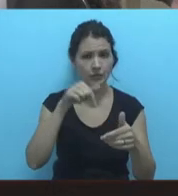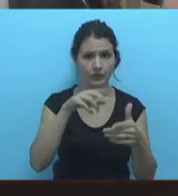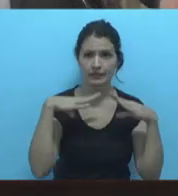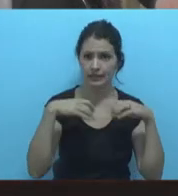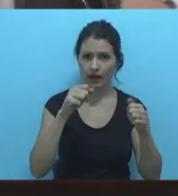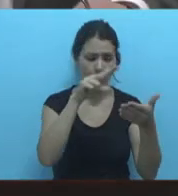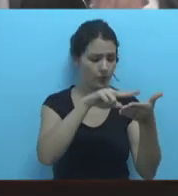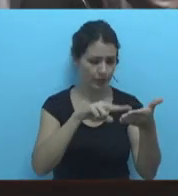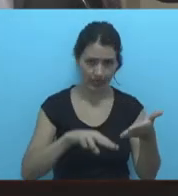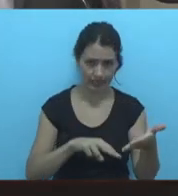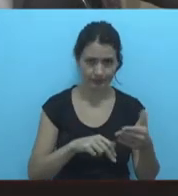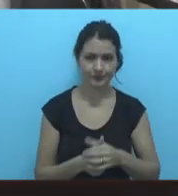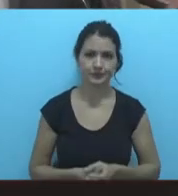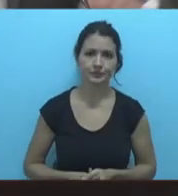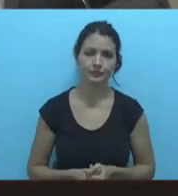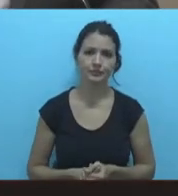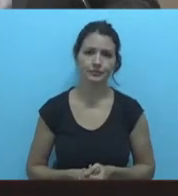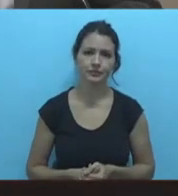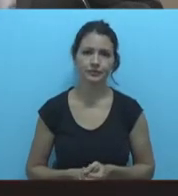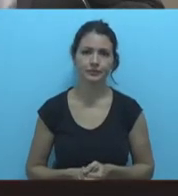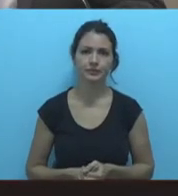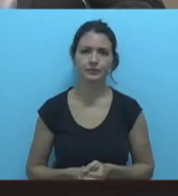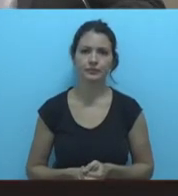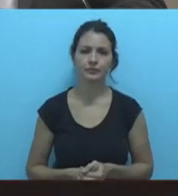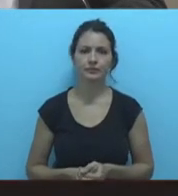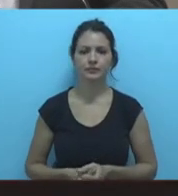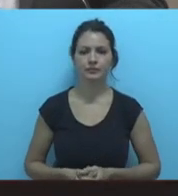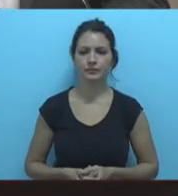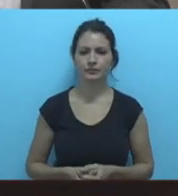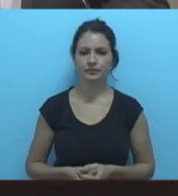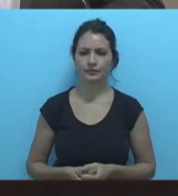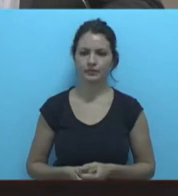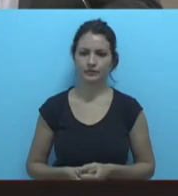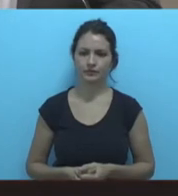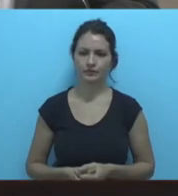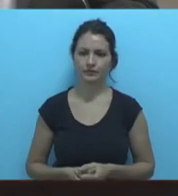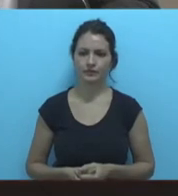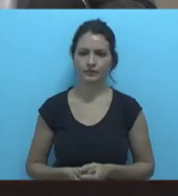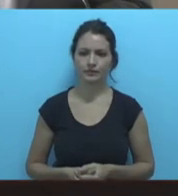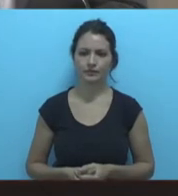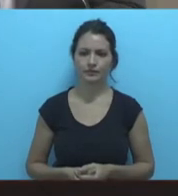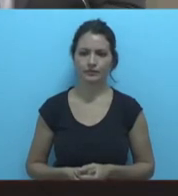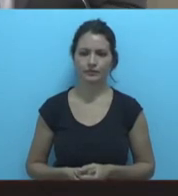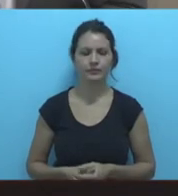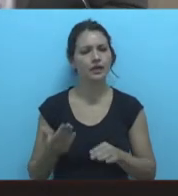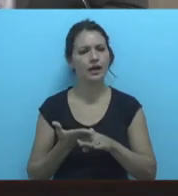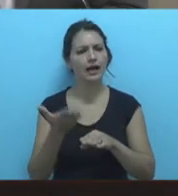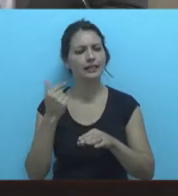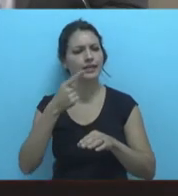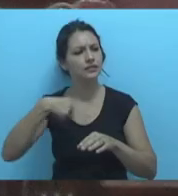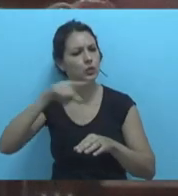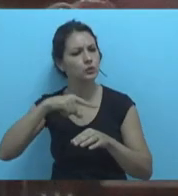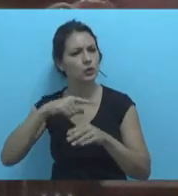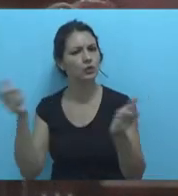posterior tratamiento sobre tablas. Sí, presidente. Sí, perdón, Kiko. Sí. Diputado. Habíamos